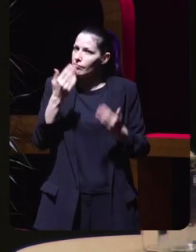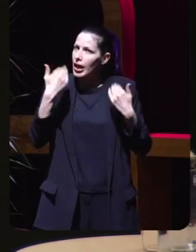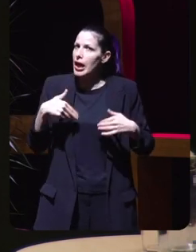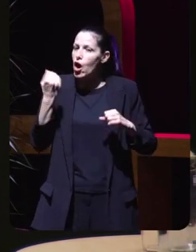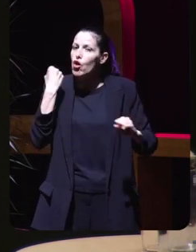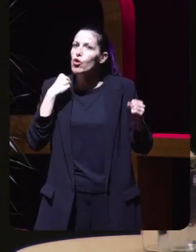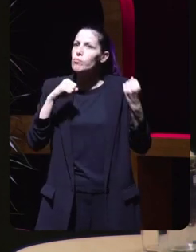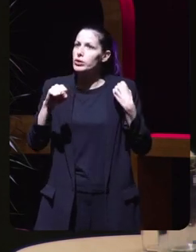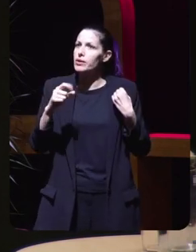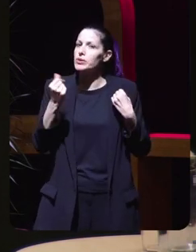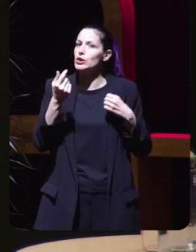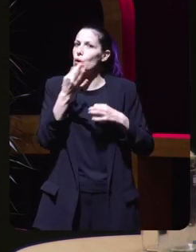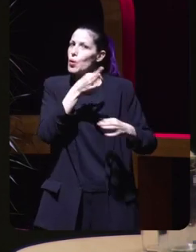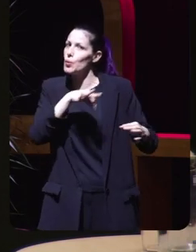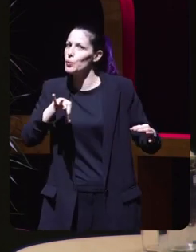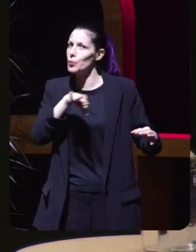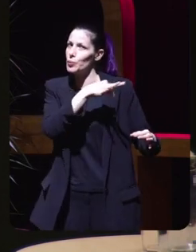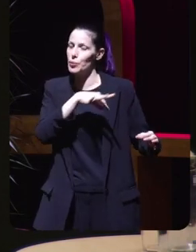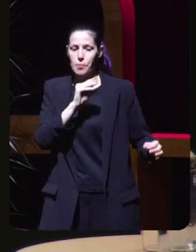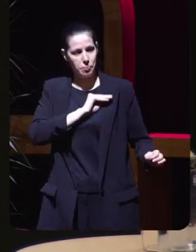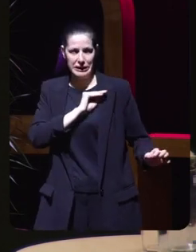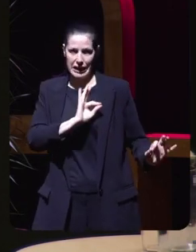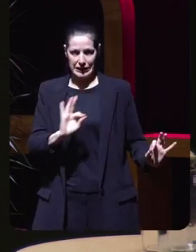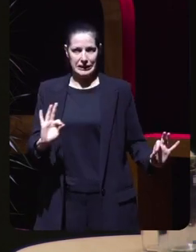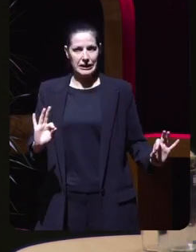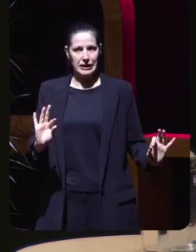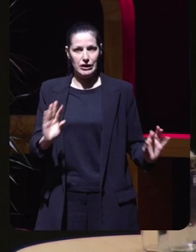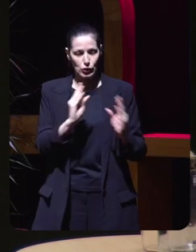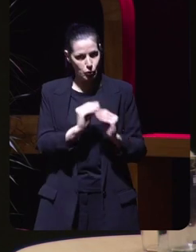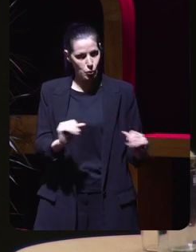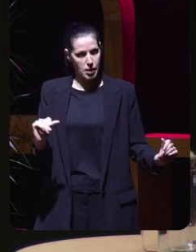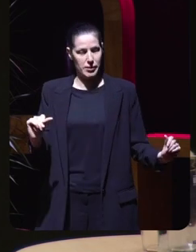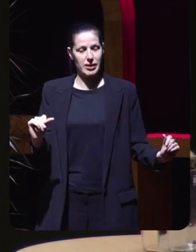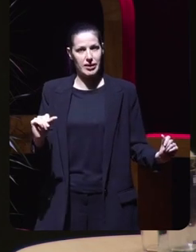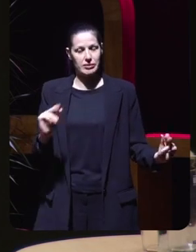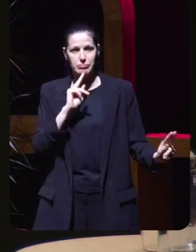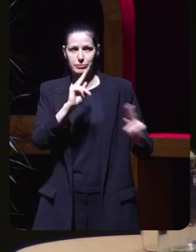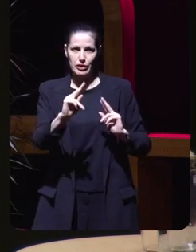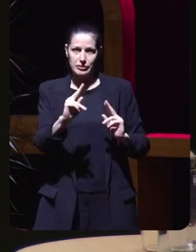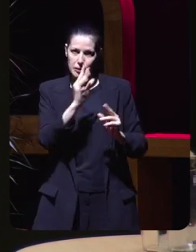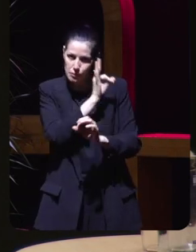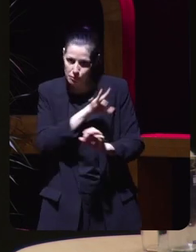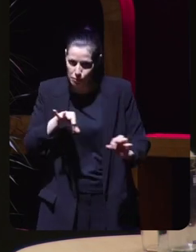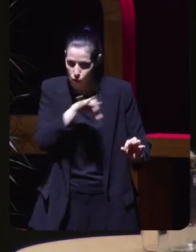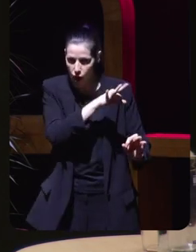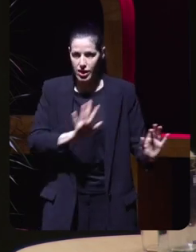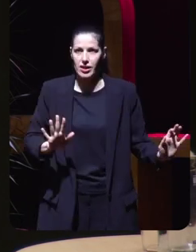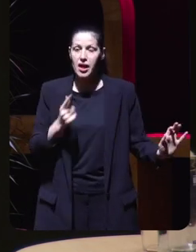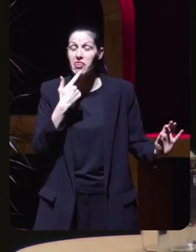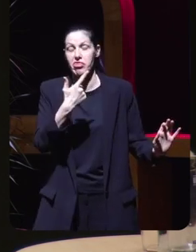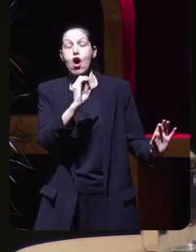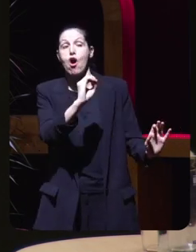lloro podría ser teniendo en cuenta que estaba en directo Está muller bueno dicho Okay